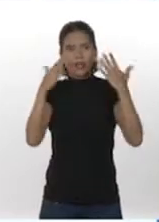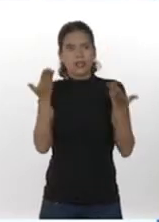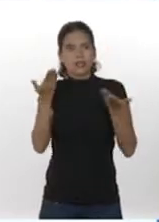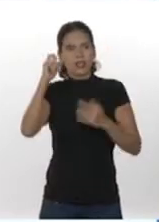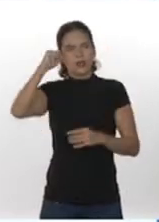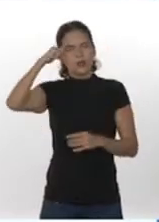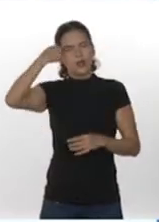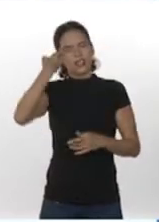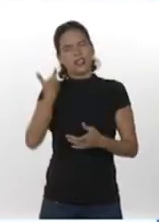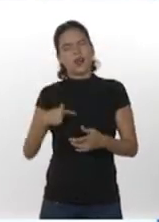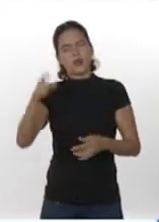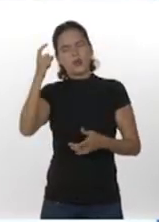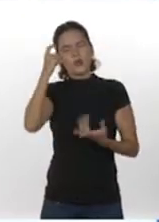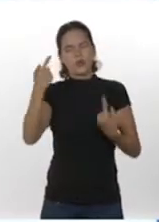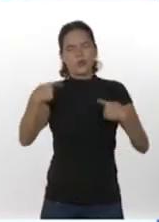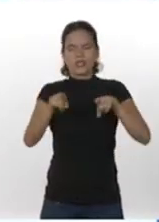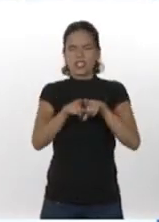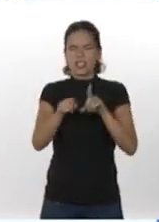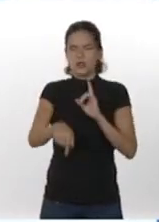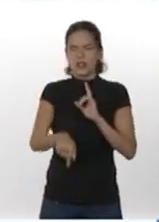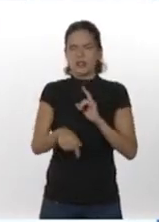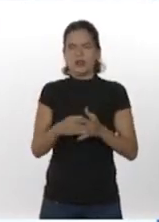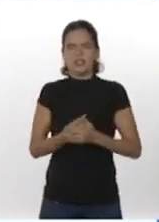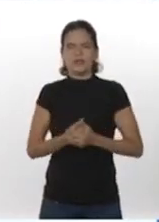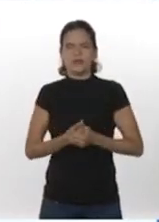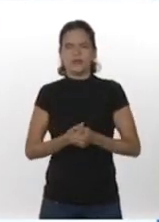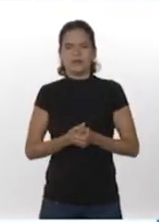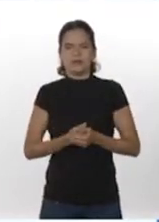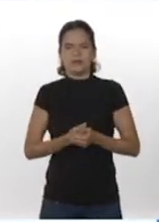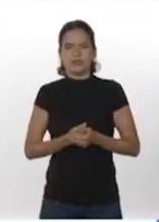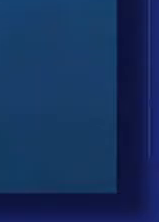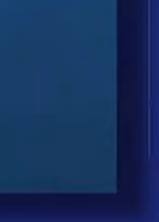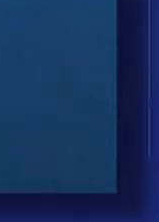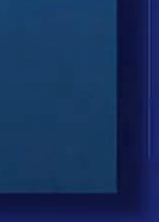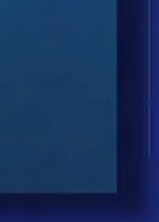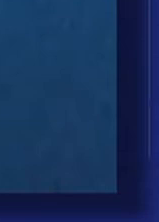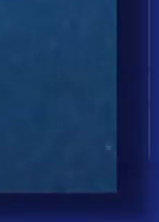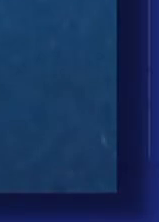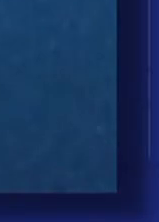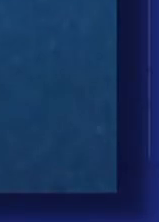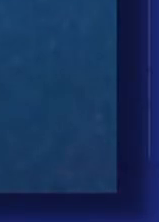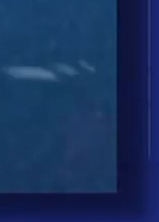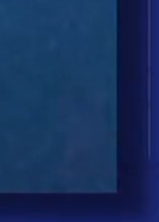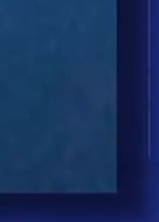qué se recuerda o qué se conmemora un día como hoy?